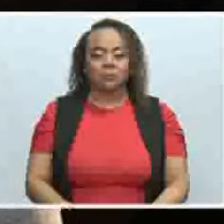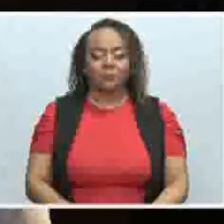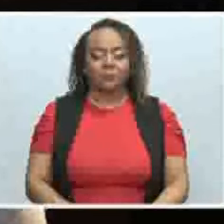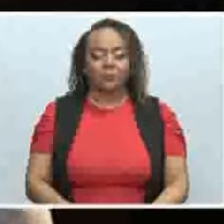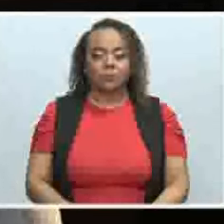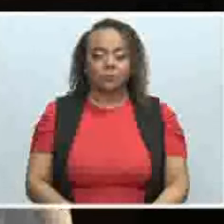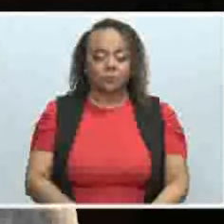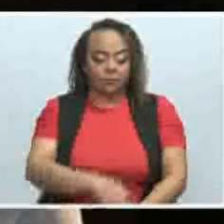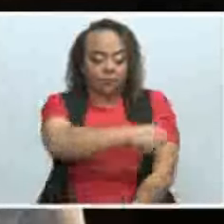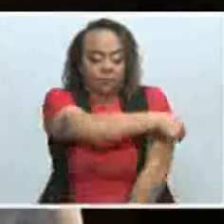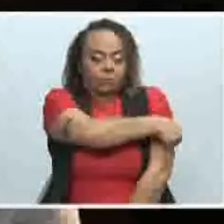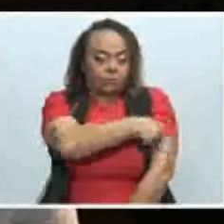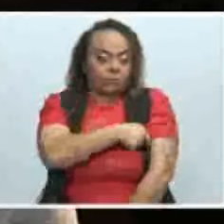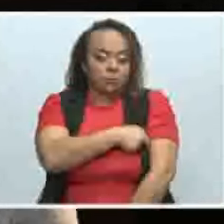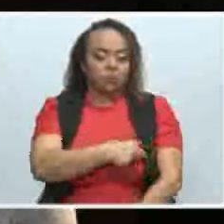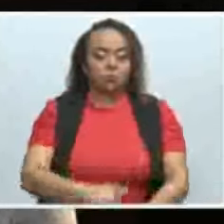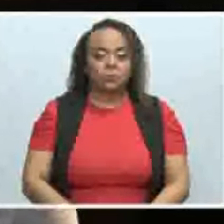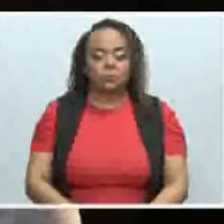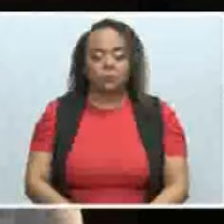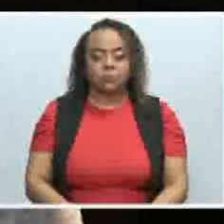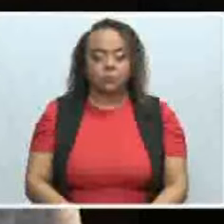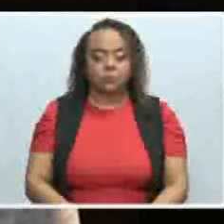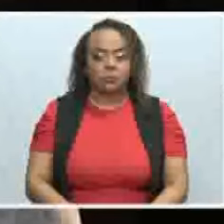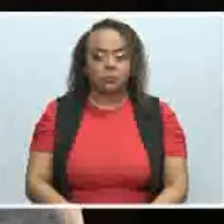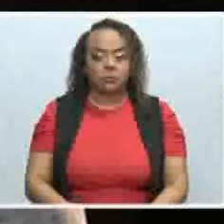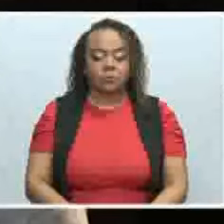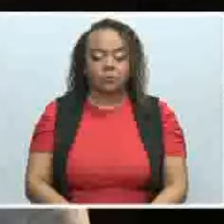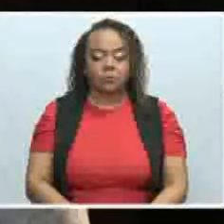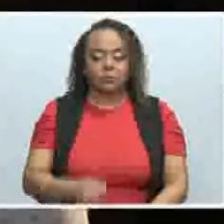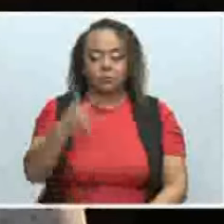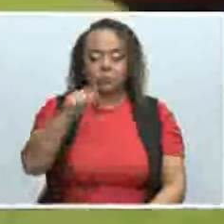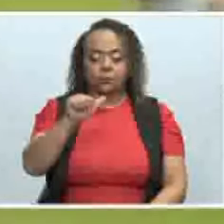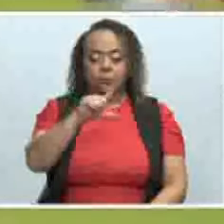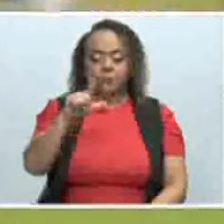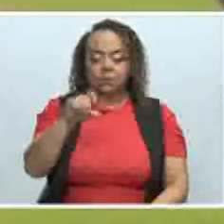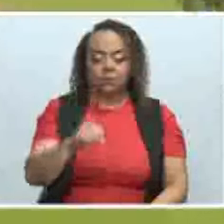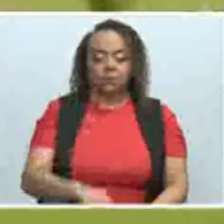el capitán que estaba, que era Gallo, ¿no?